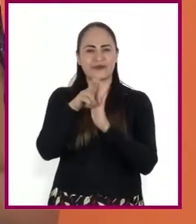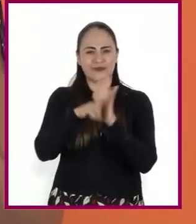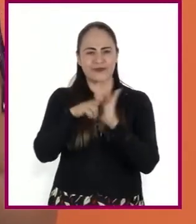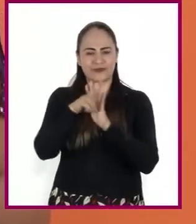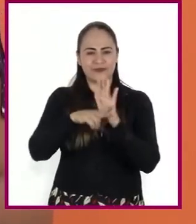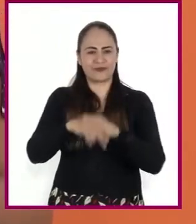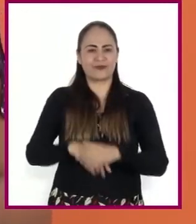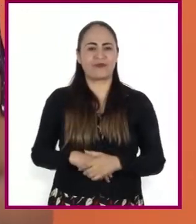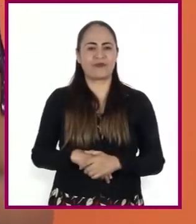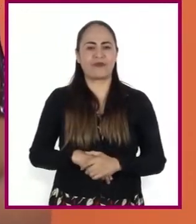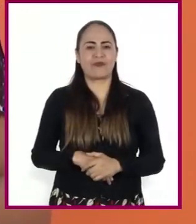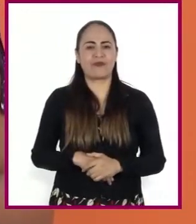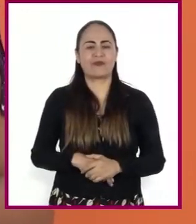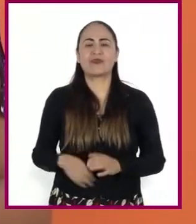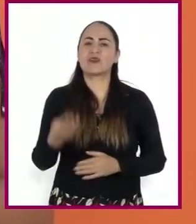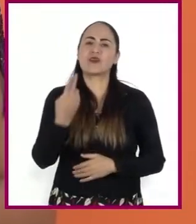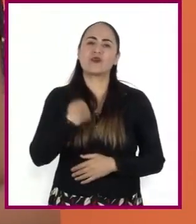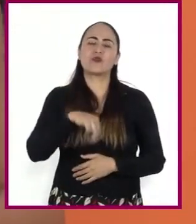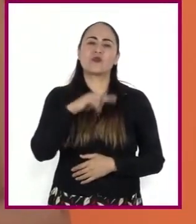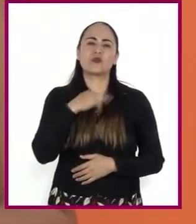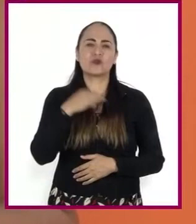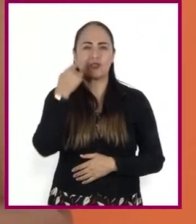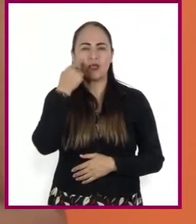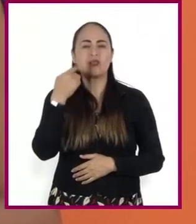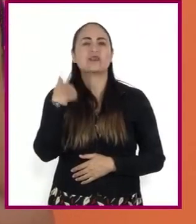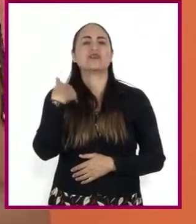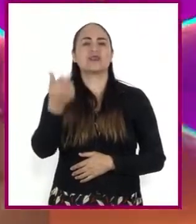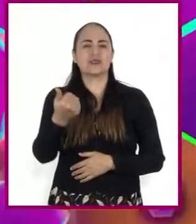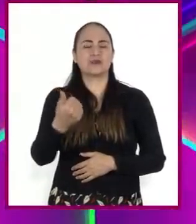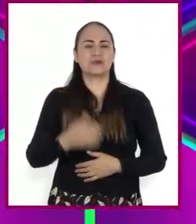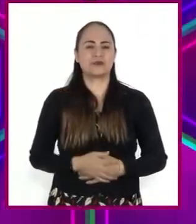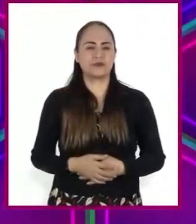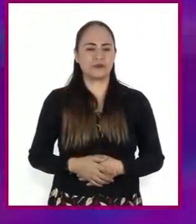cual podremos contextualizar estas ideas.